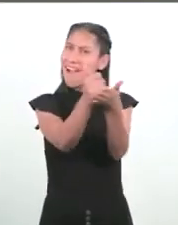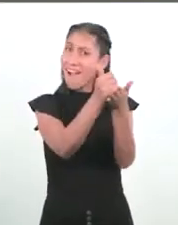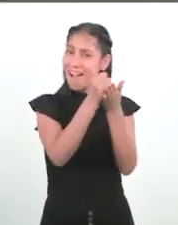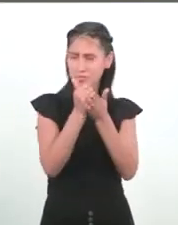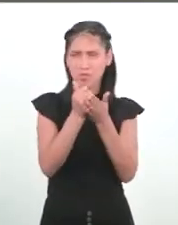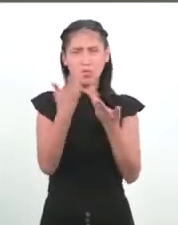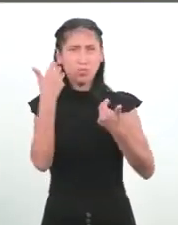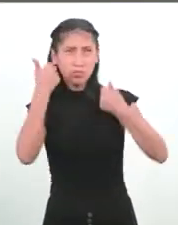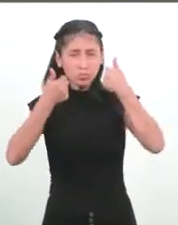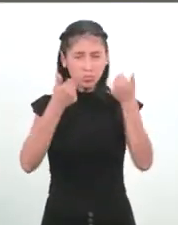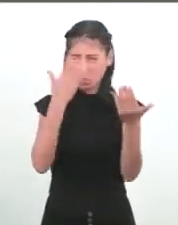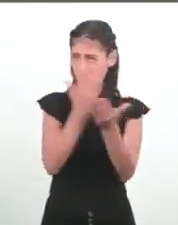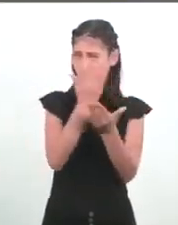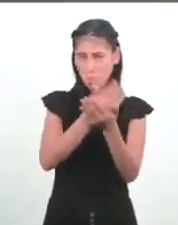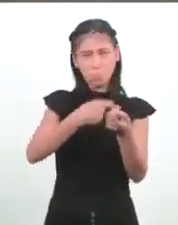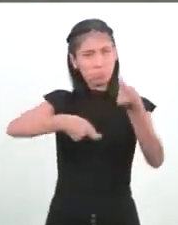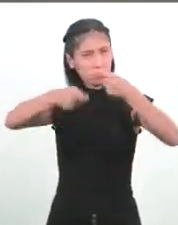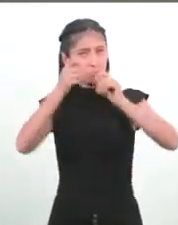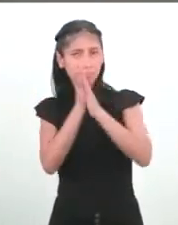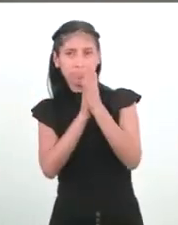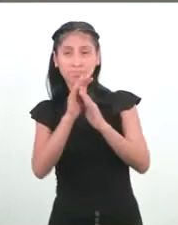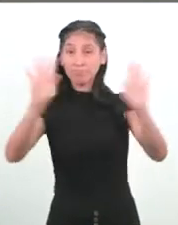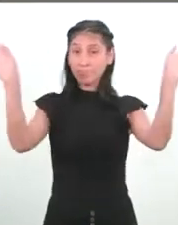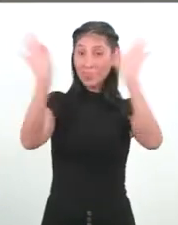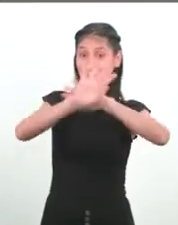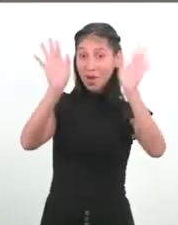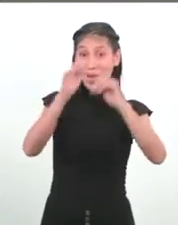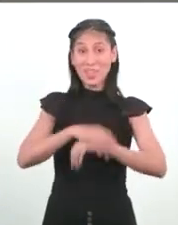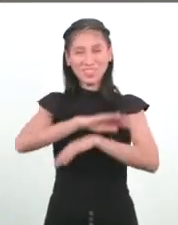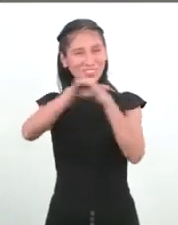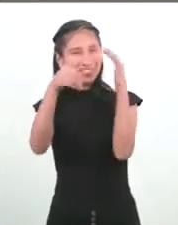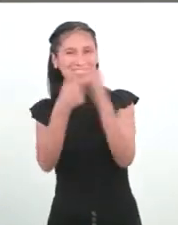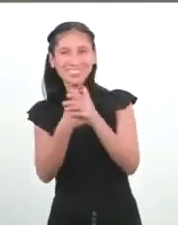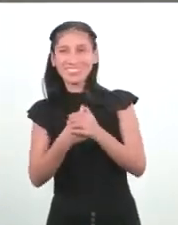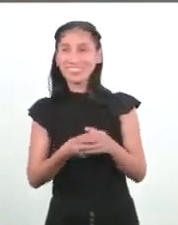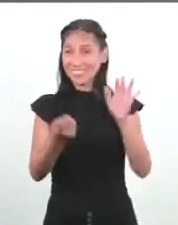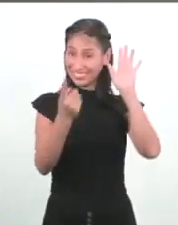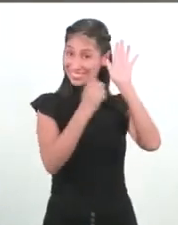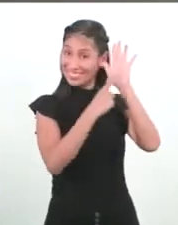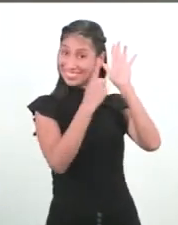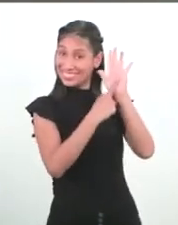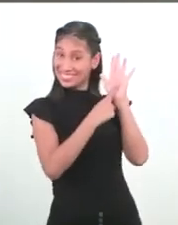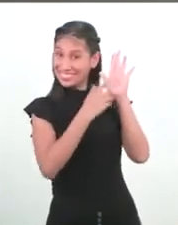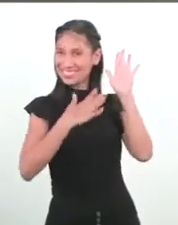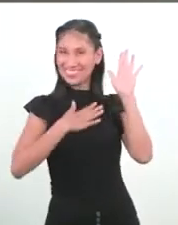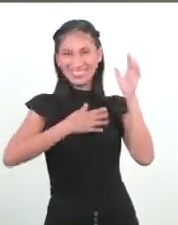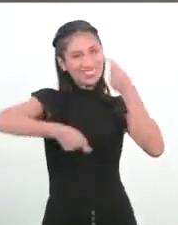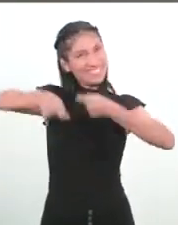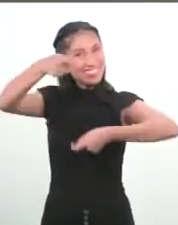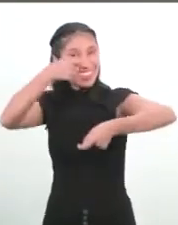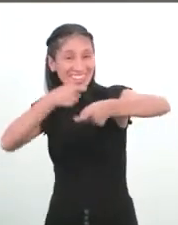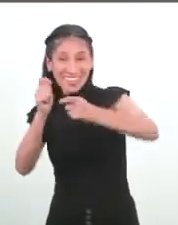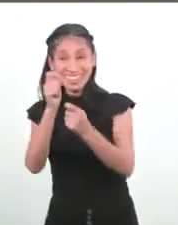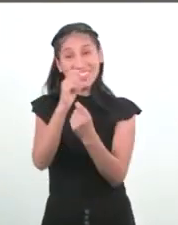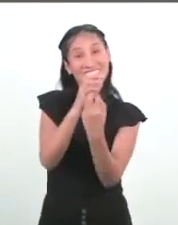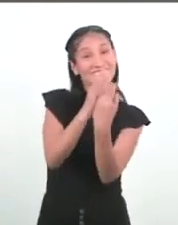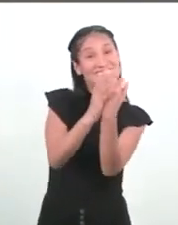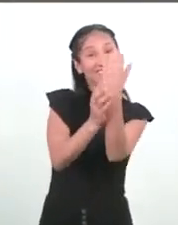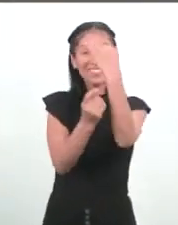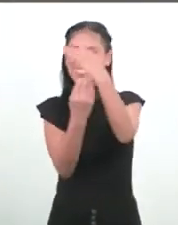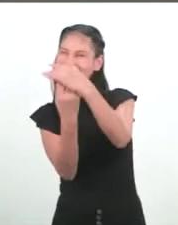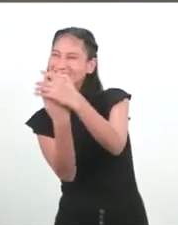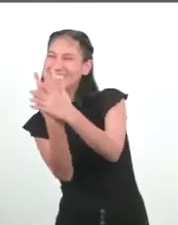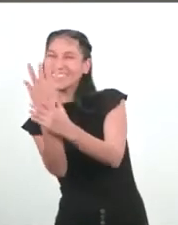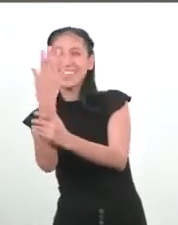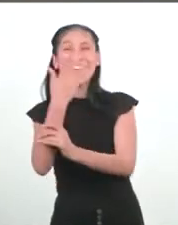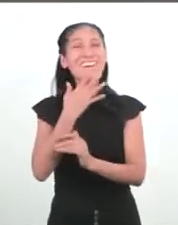Hola a todas y todos. Es Este es mi negocio de plantas y flores de todos los